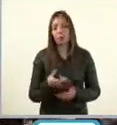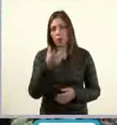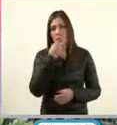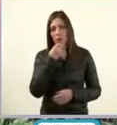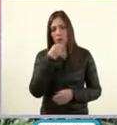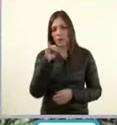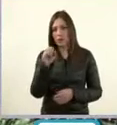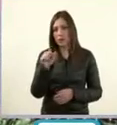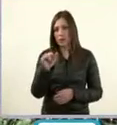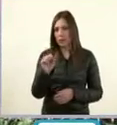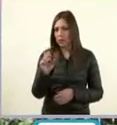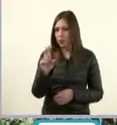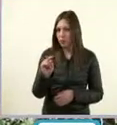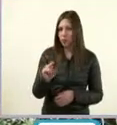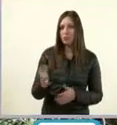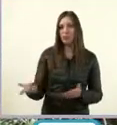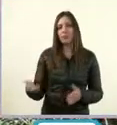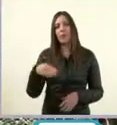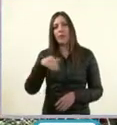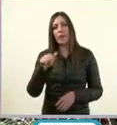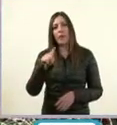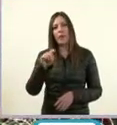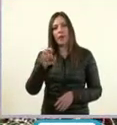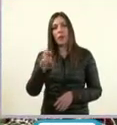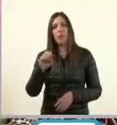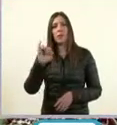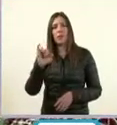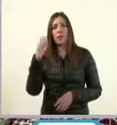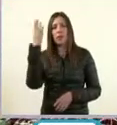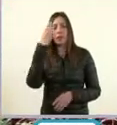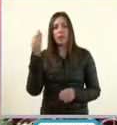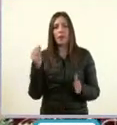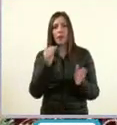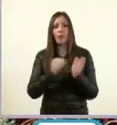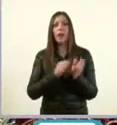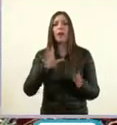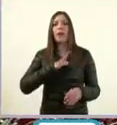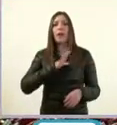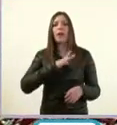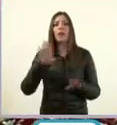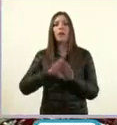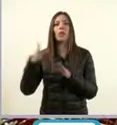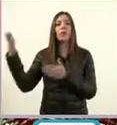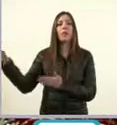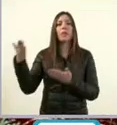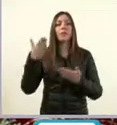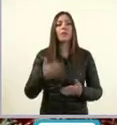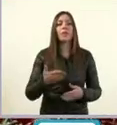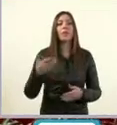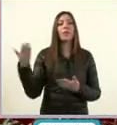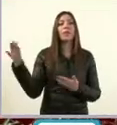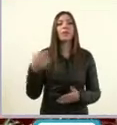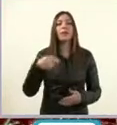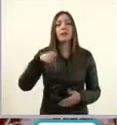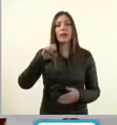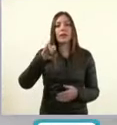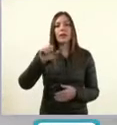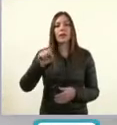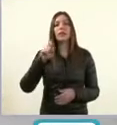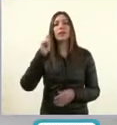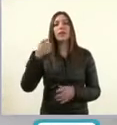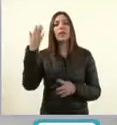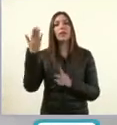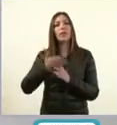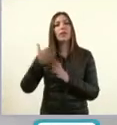porque es Antiguo Testamento, y Mateo, bueno, ya es Evangelio, que hablan sobre la llegada del Mesías. Y se divide en 4 domingos